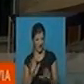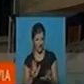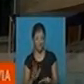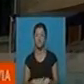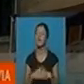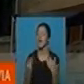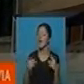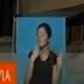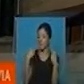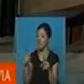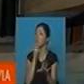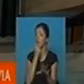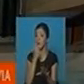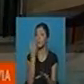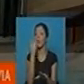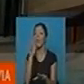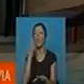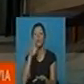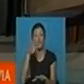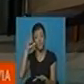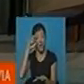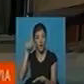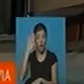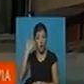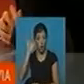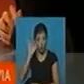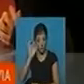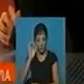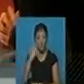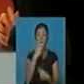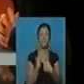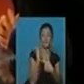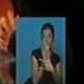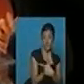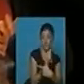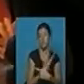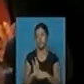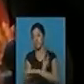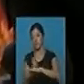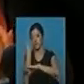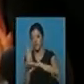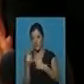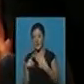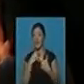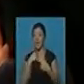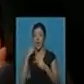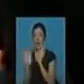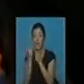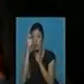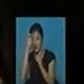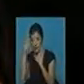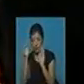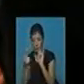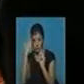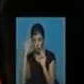al otro extremo, es el caso de Uribe en Colombia. Es decir, después de 2 mandatos insistió en seguir reformar la Constitución y la Corte Suprema le dijo que